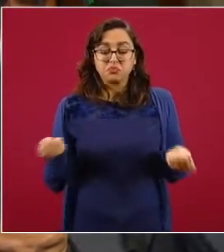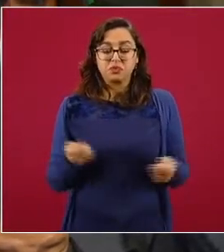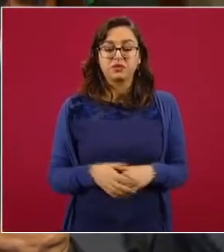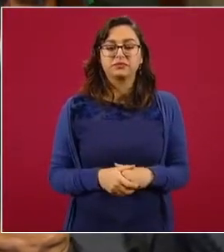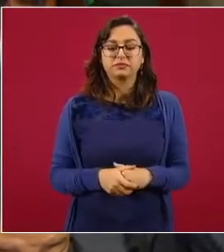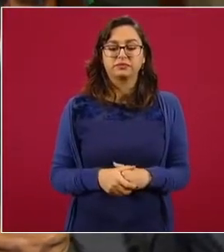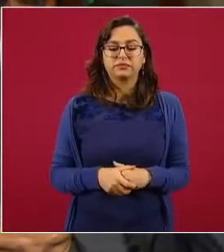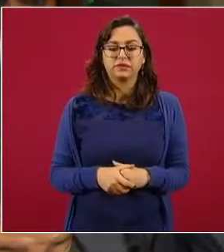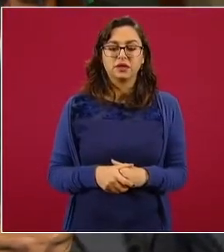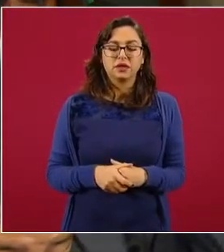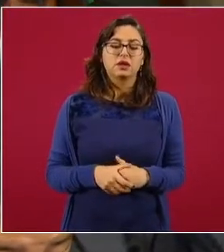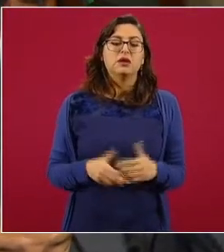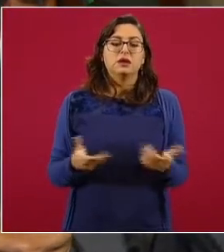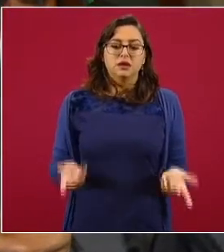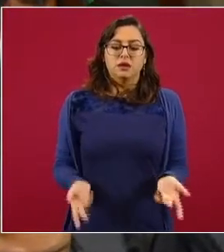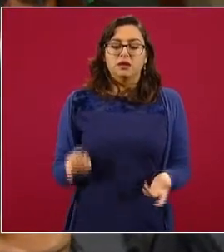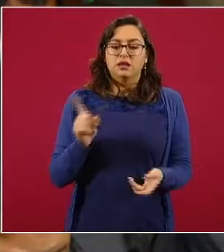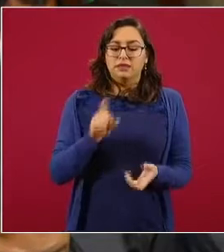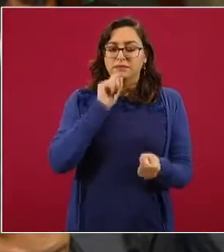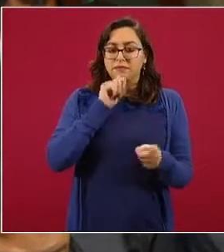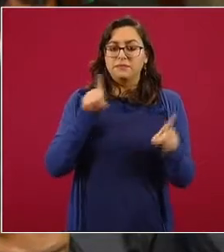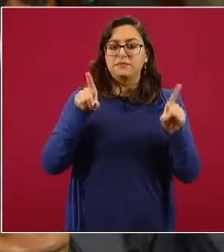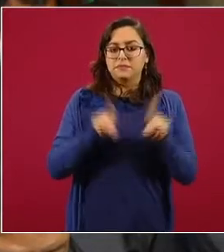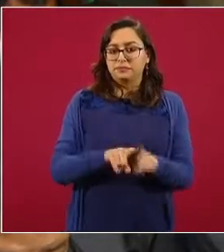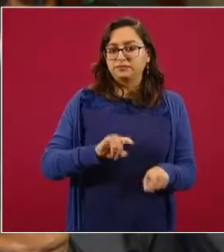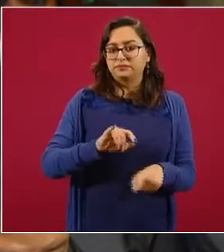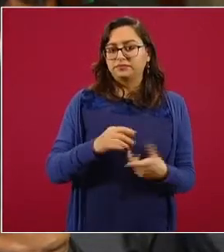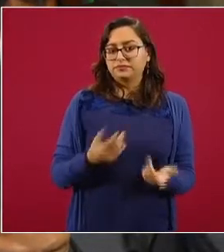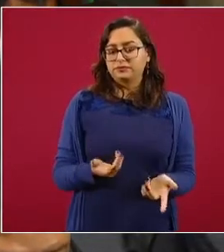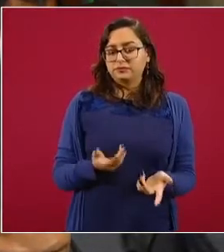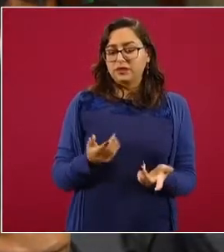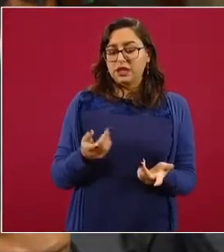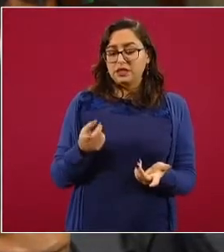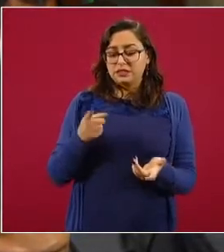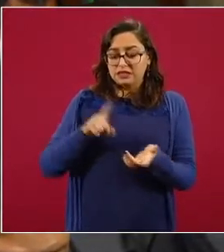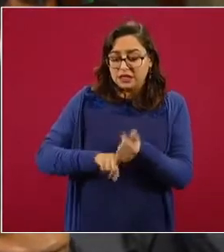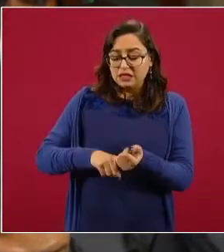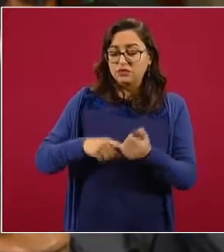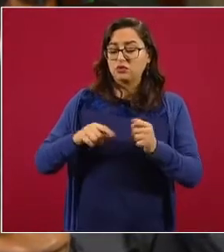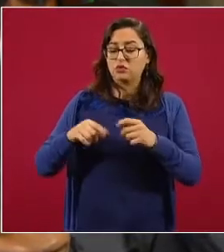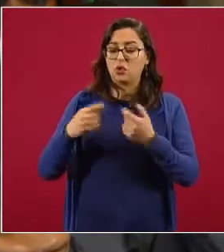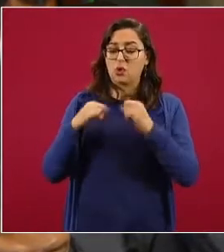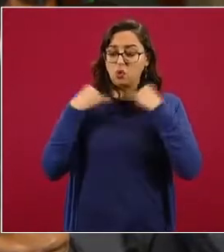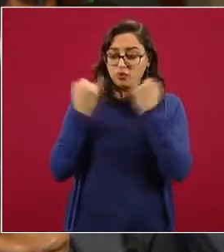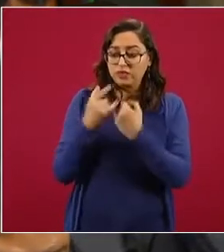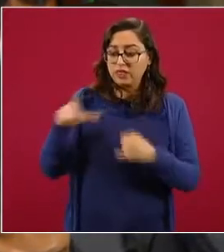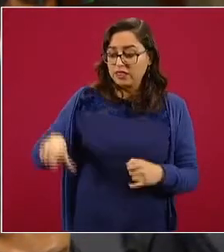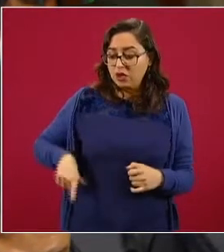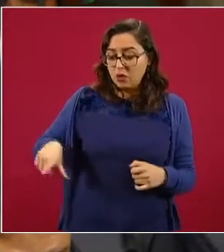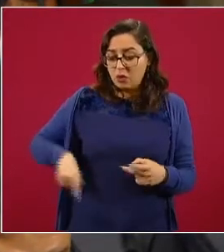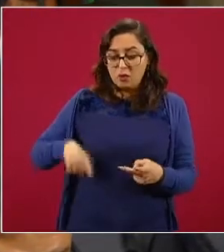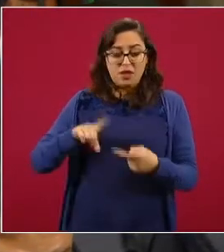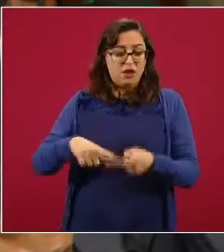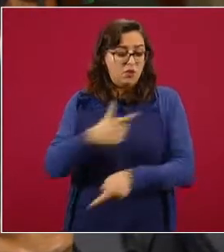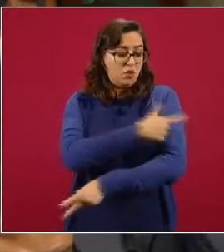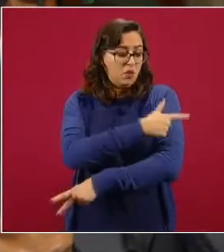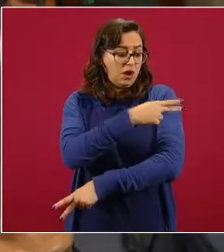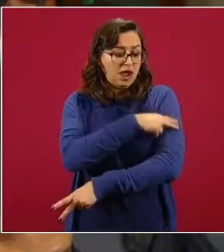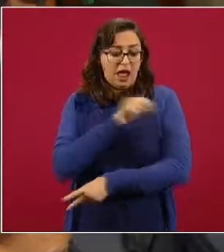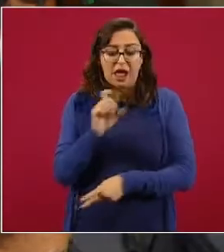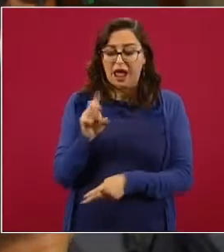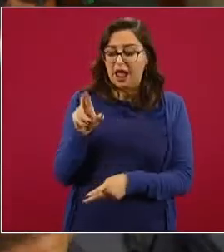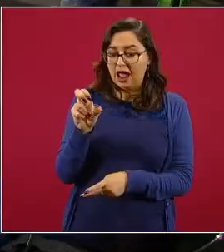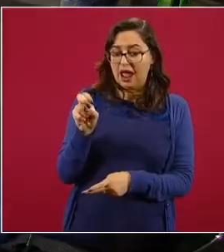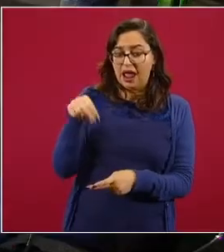de gobierno donde existen muchos judas o corruptos. Hay un ente de la Fiscalía General de la República, Luis Jiménez. De la Guardia Nacional están Adrián